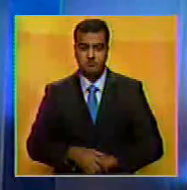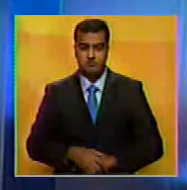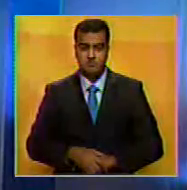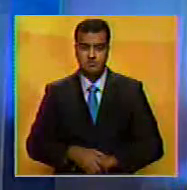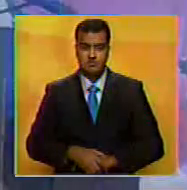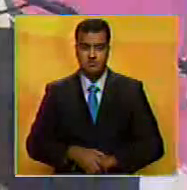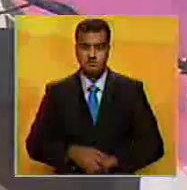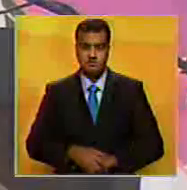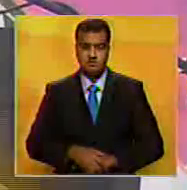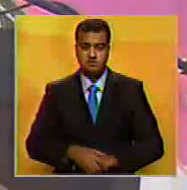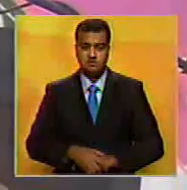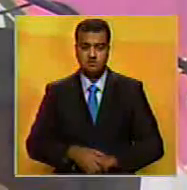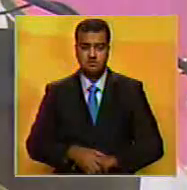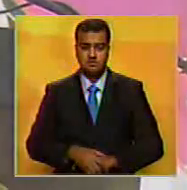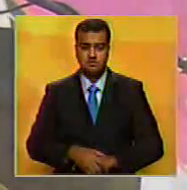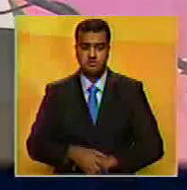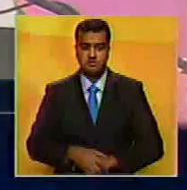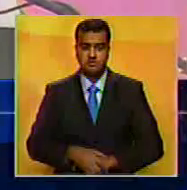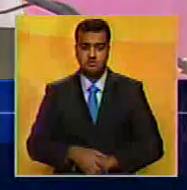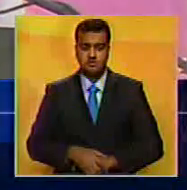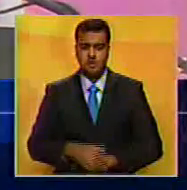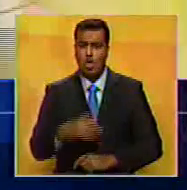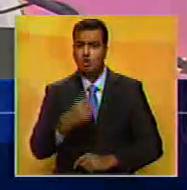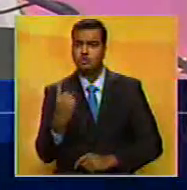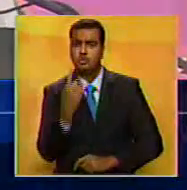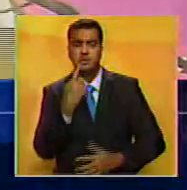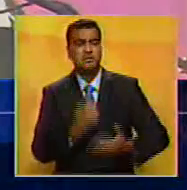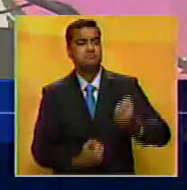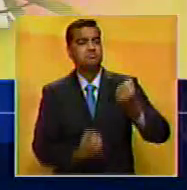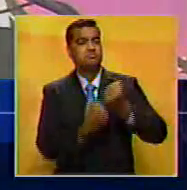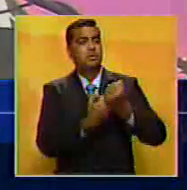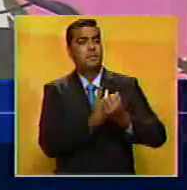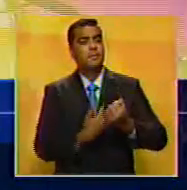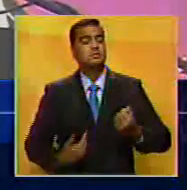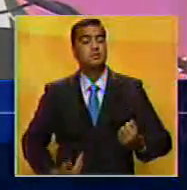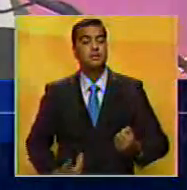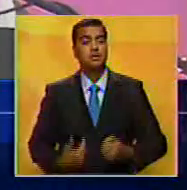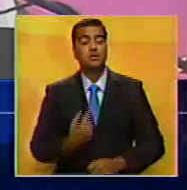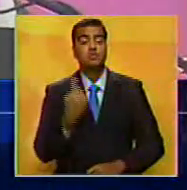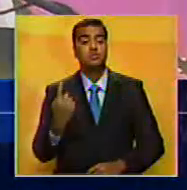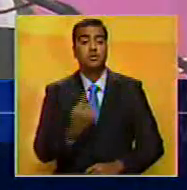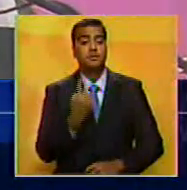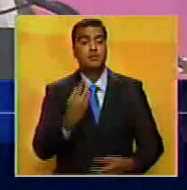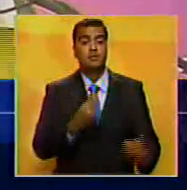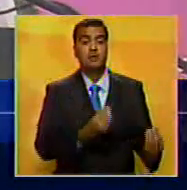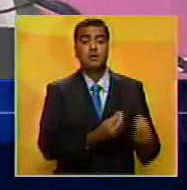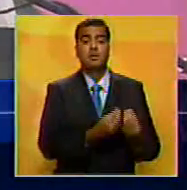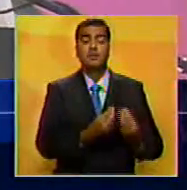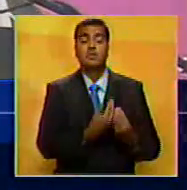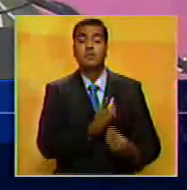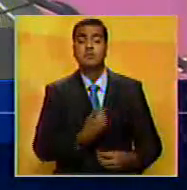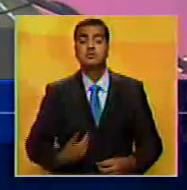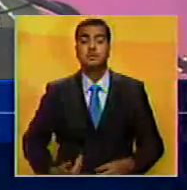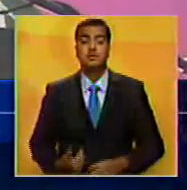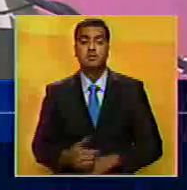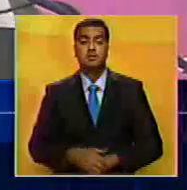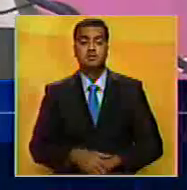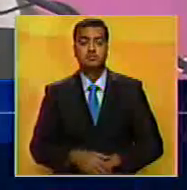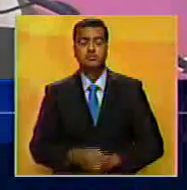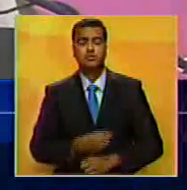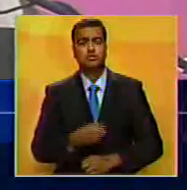OEA. No solo respaldarla, presidente, no solo acompañarla, presidente,